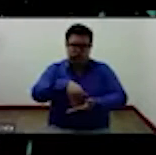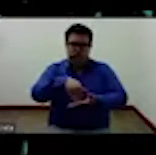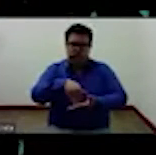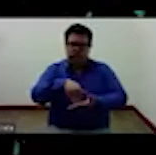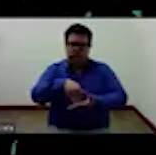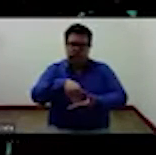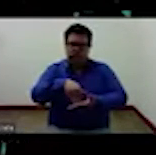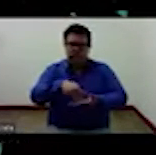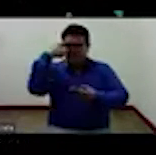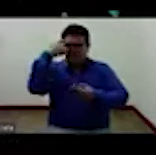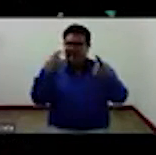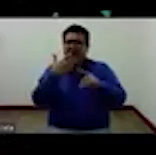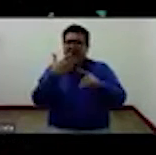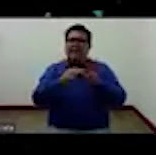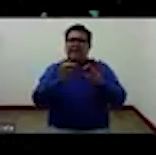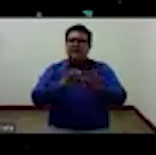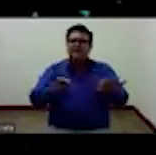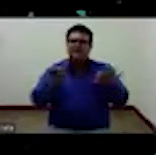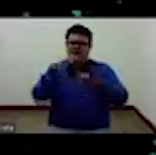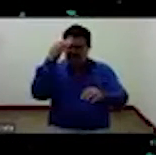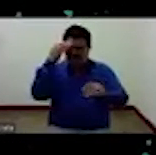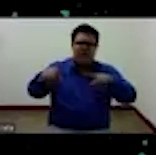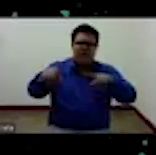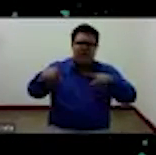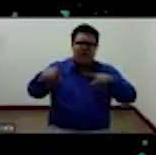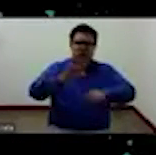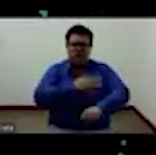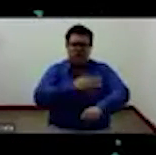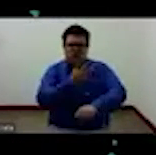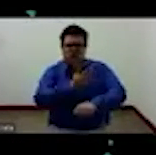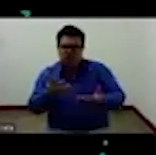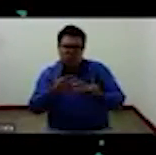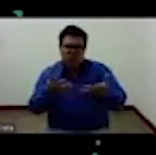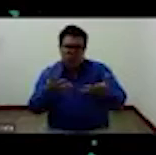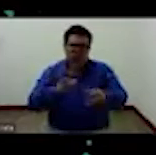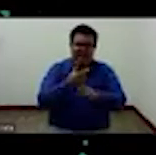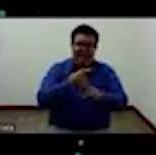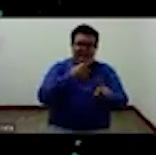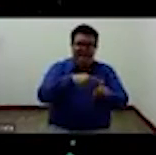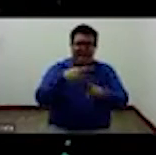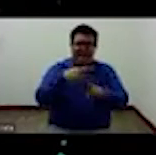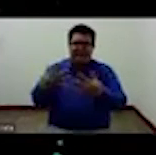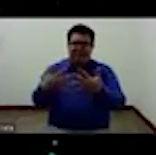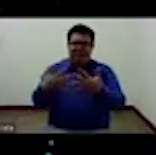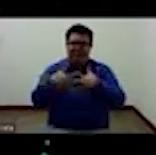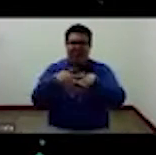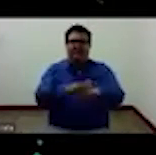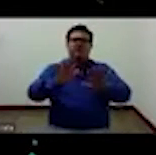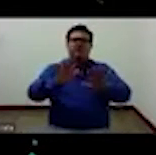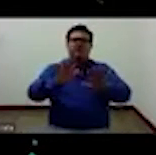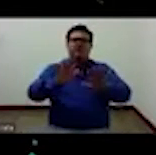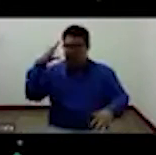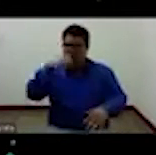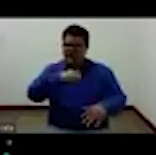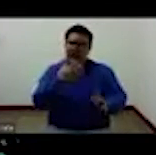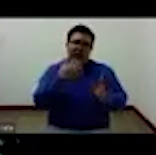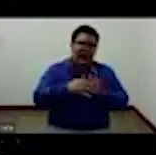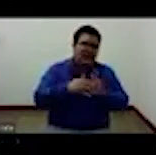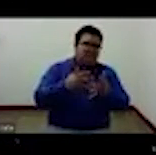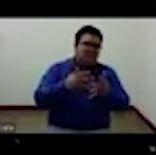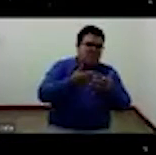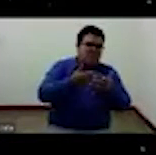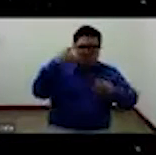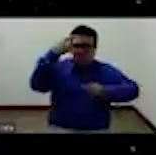esto de contaminar las áreas de la música y las artes, el problema instativo, el problema escultórico,